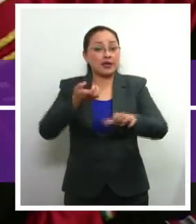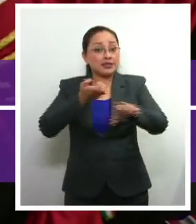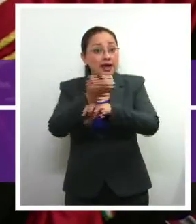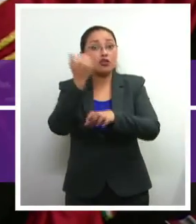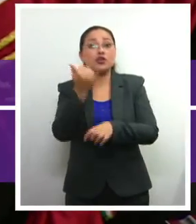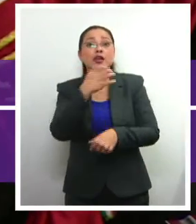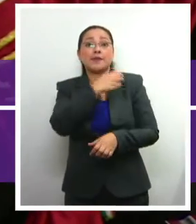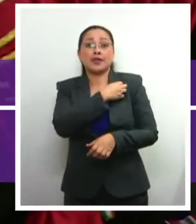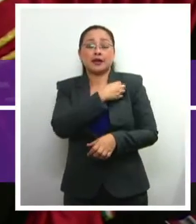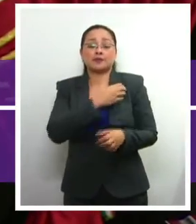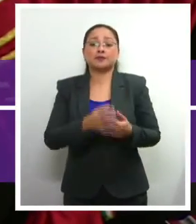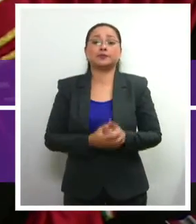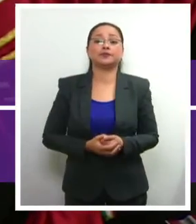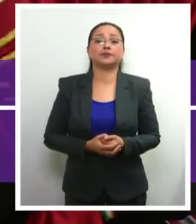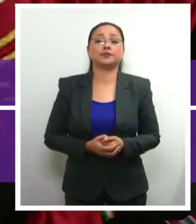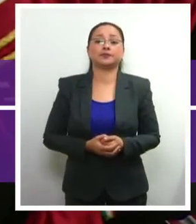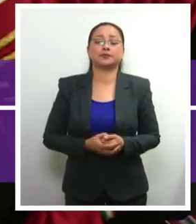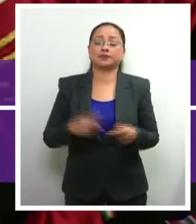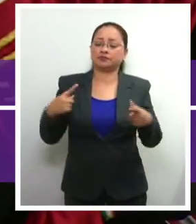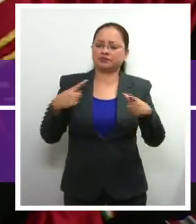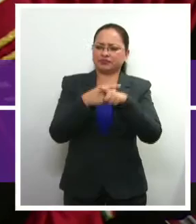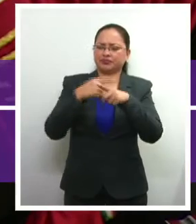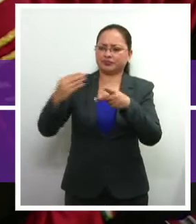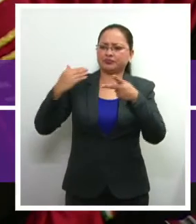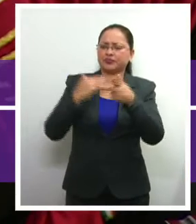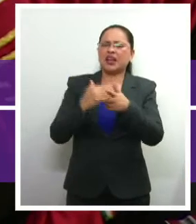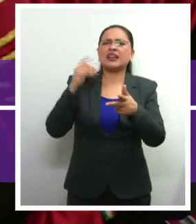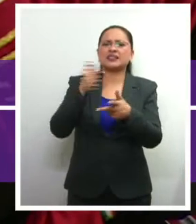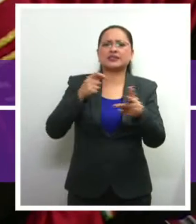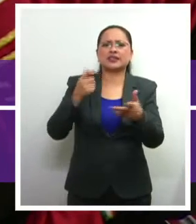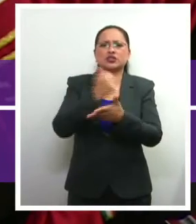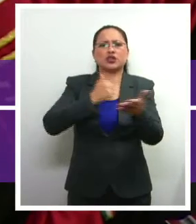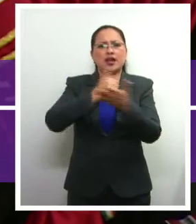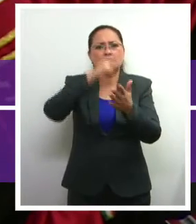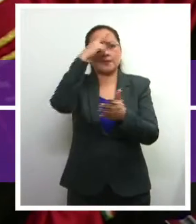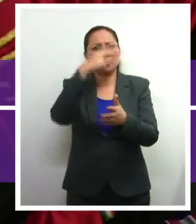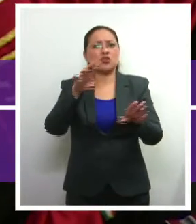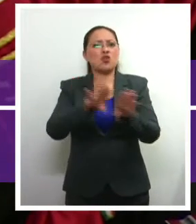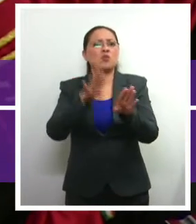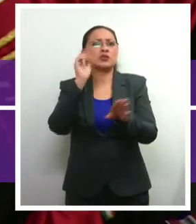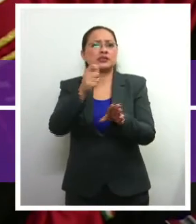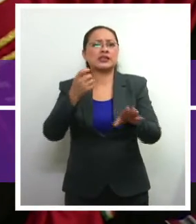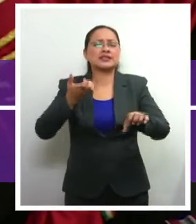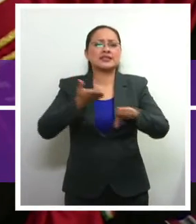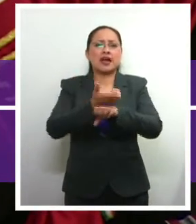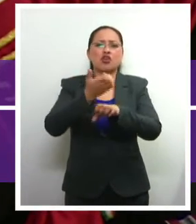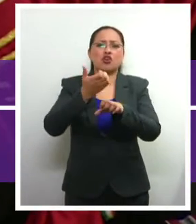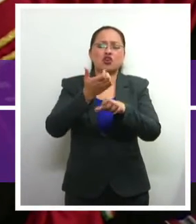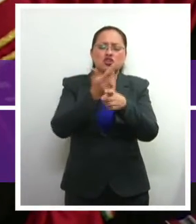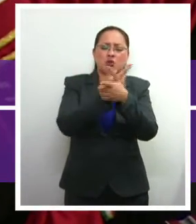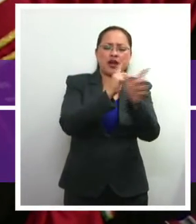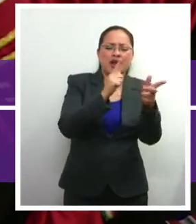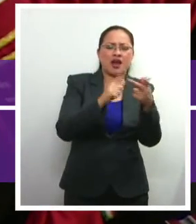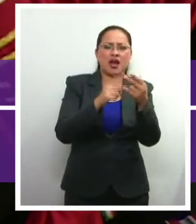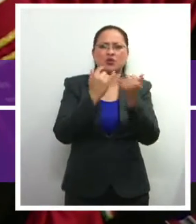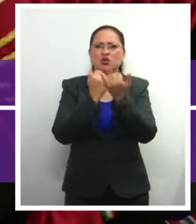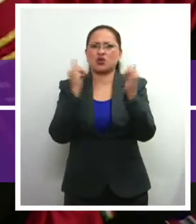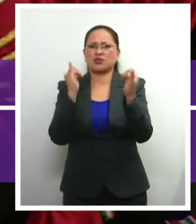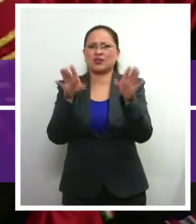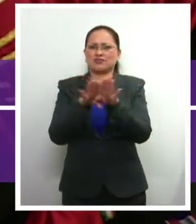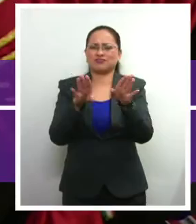Existe otra contradicción en la concepción de la Ciudad de México como entidad soberana y entidad autónoma. En la